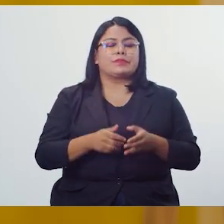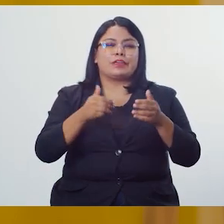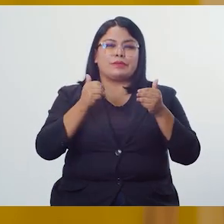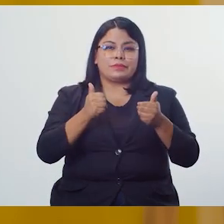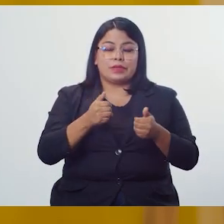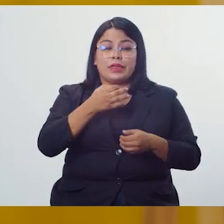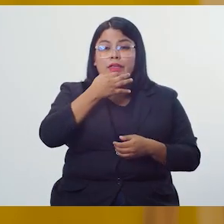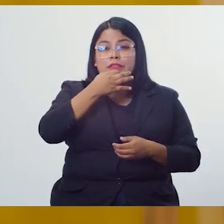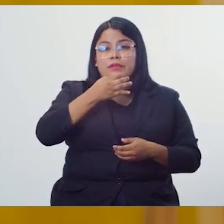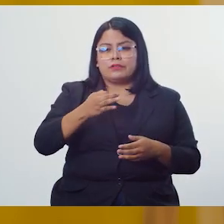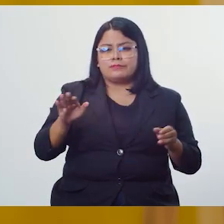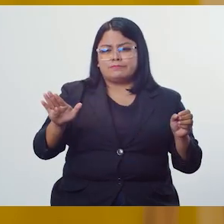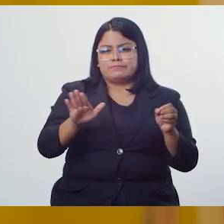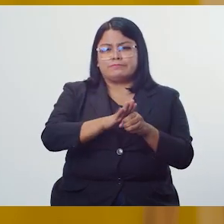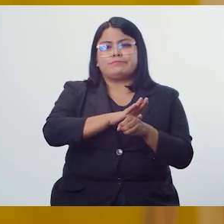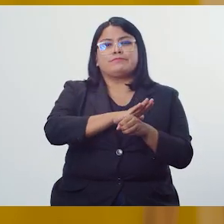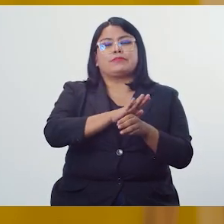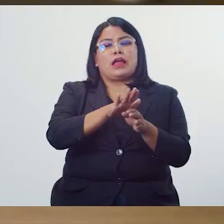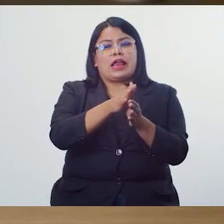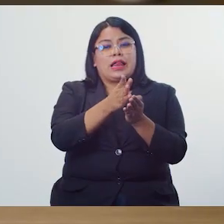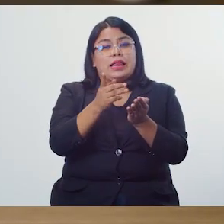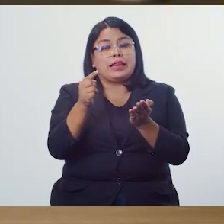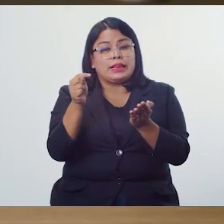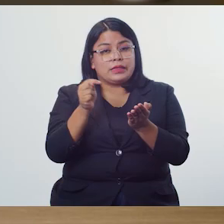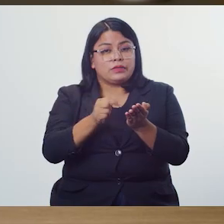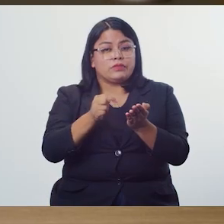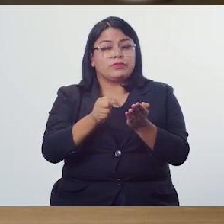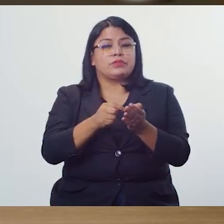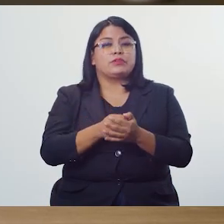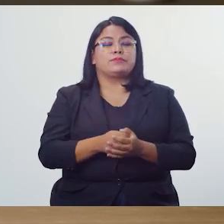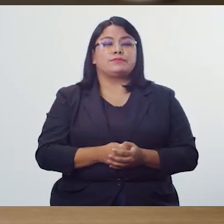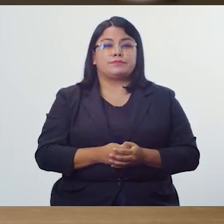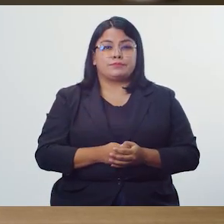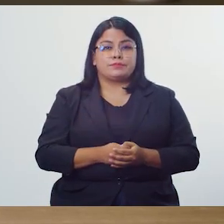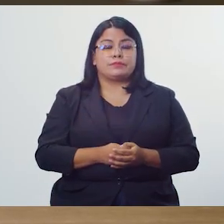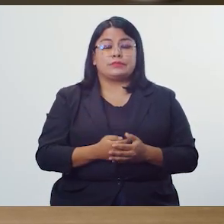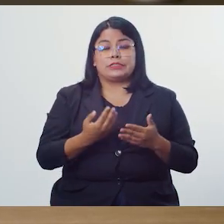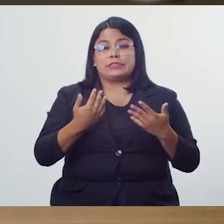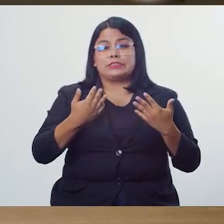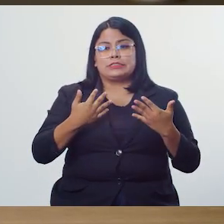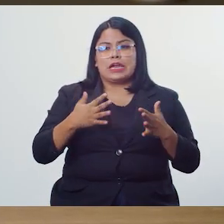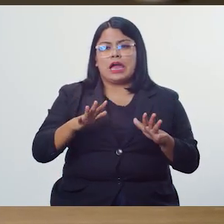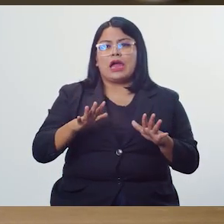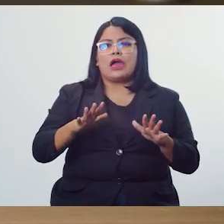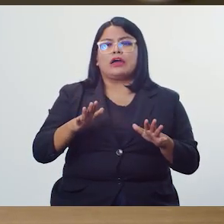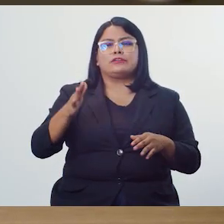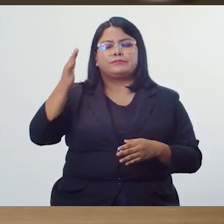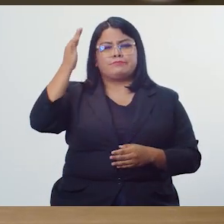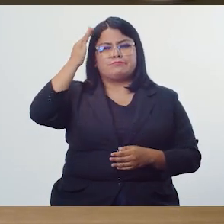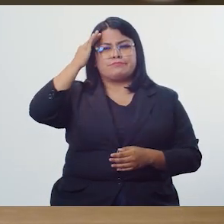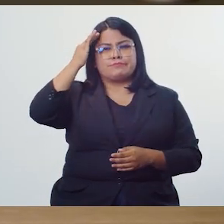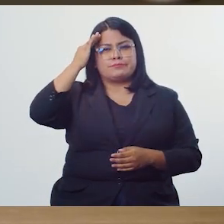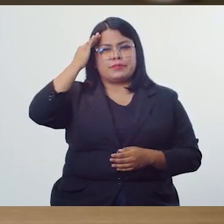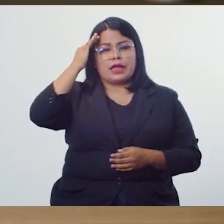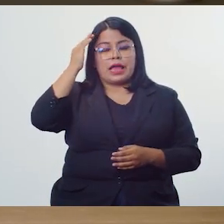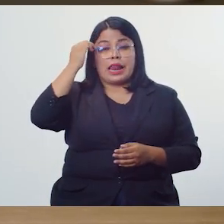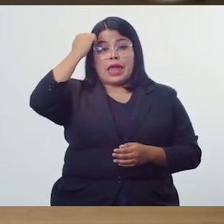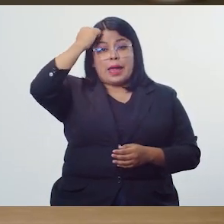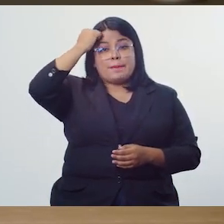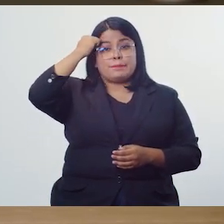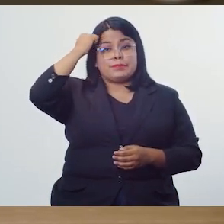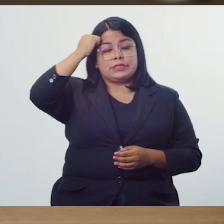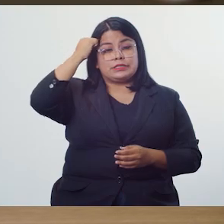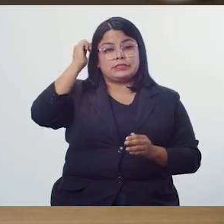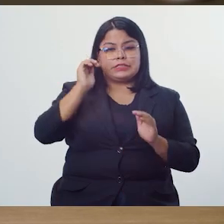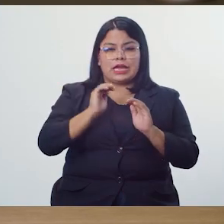Bueno, sin duda, al completar todas estas secciones del libro de texto, Francisca, estamos asegurando de alguna manera ese aprendizaje